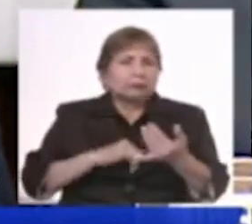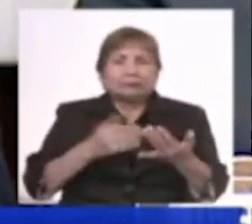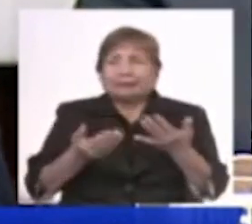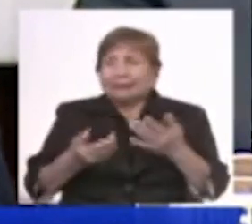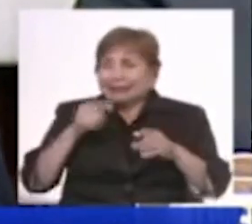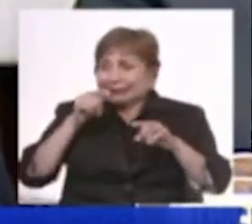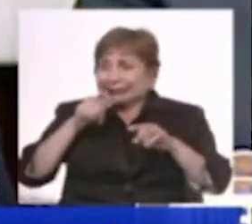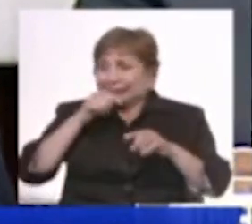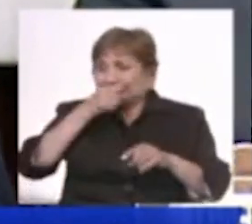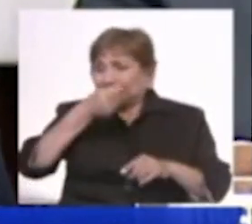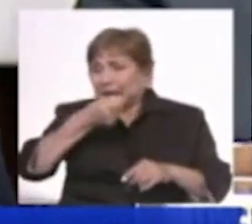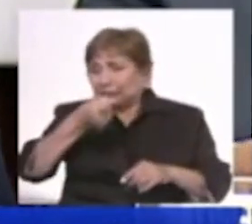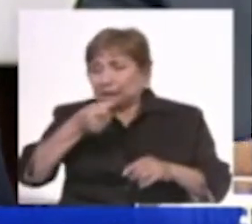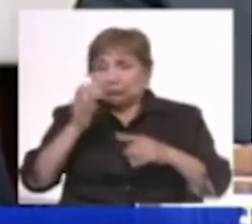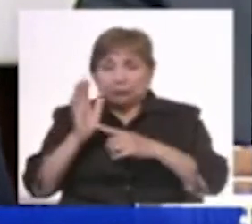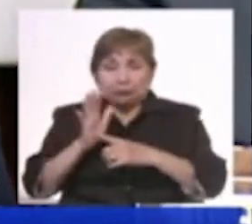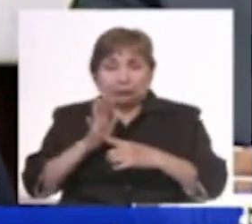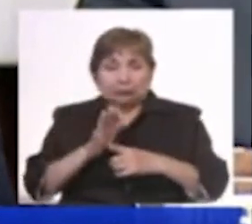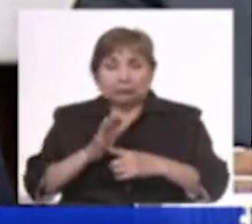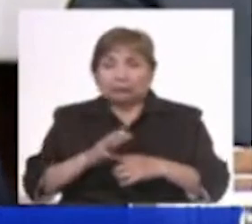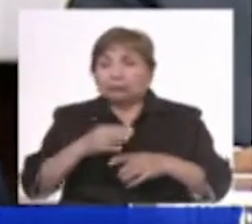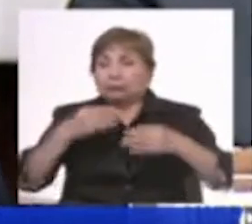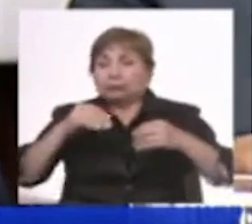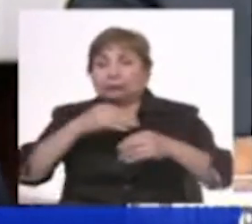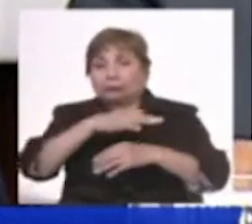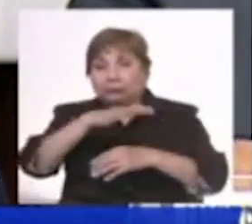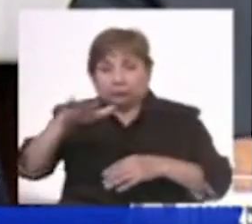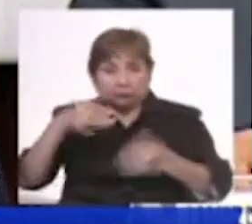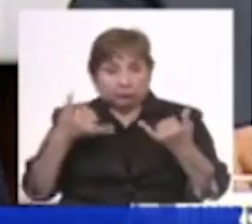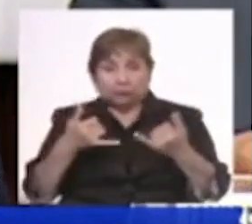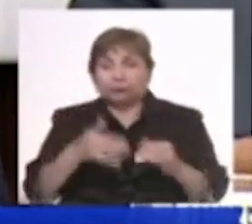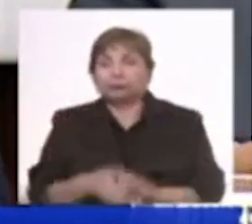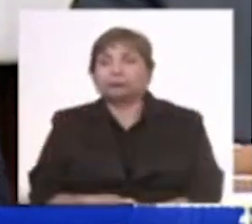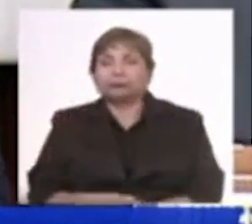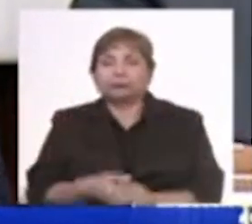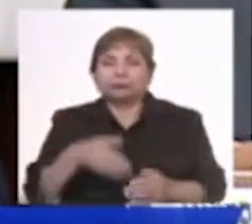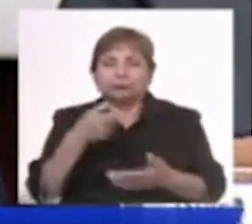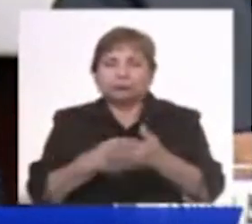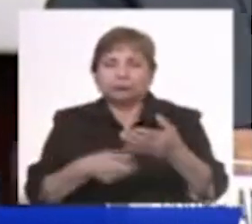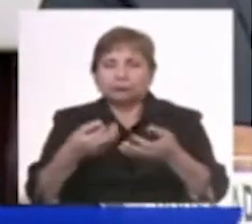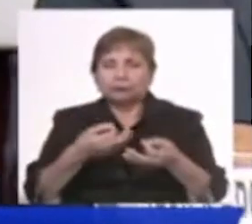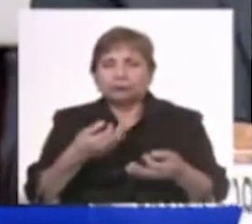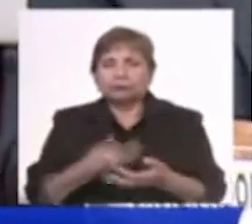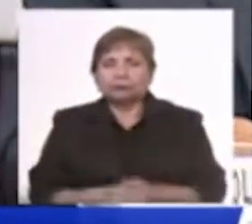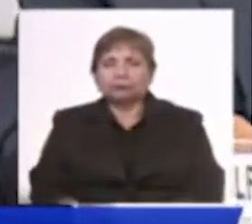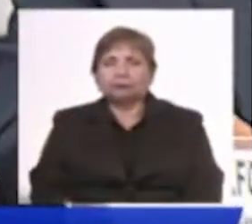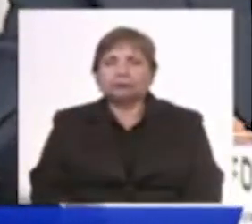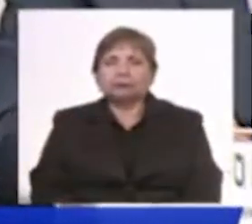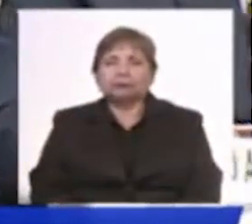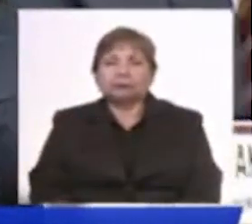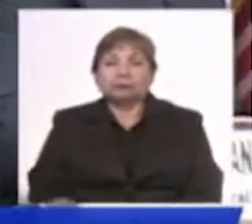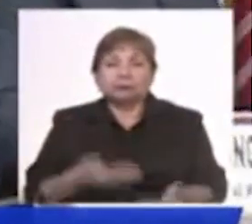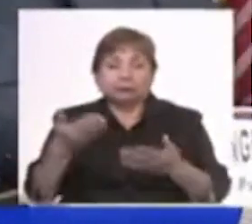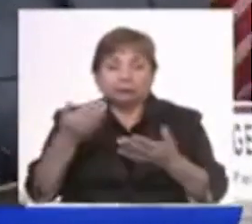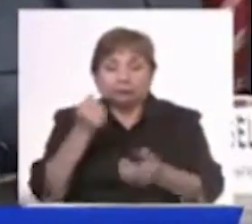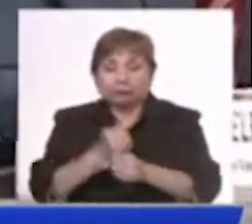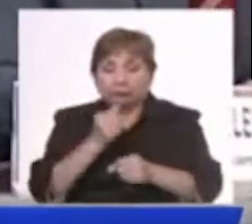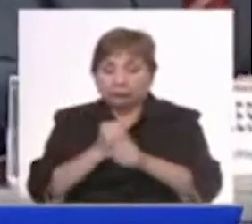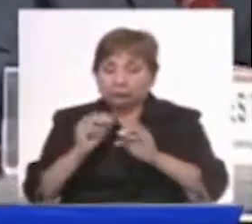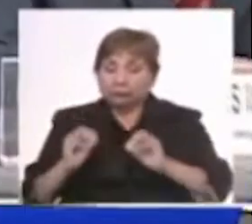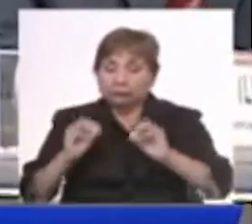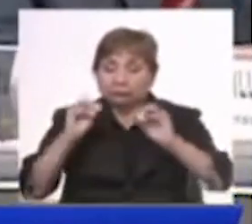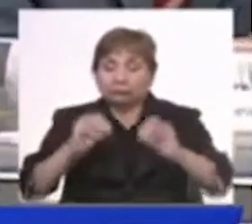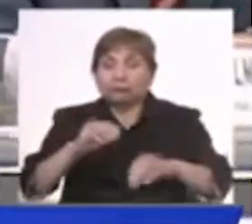El mismo reportaje te muestra que en el mercado actual el costo por, digamos, el servicio, además de